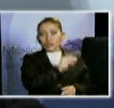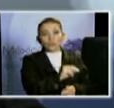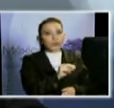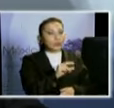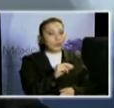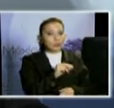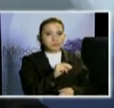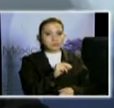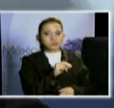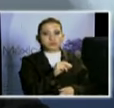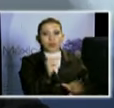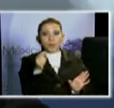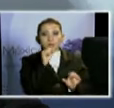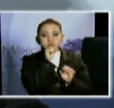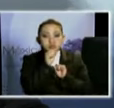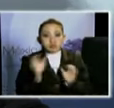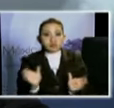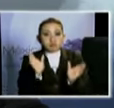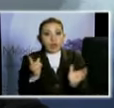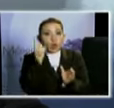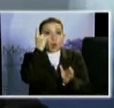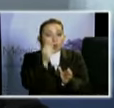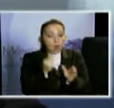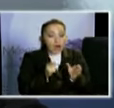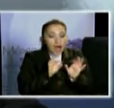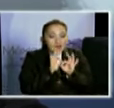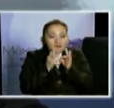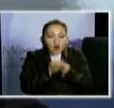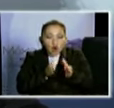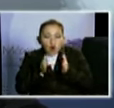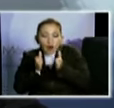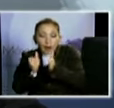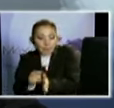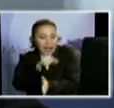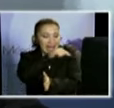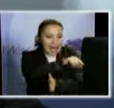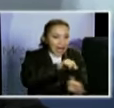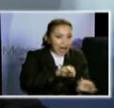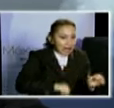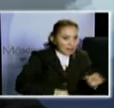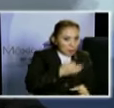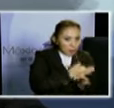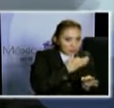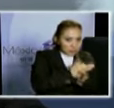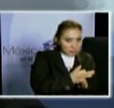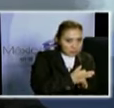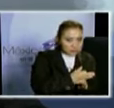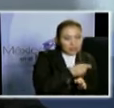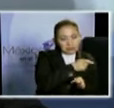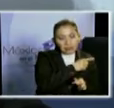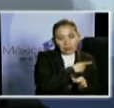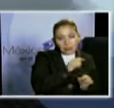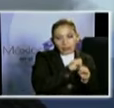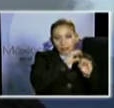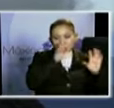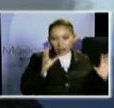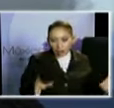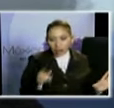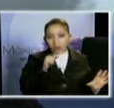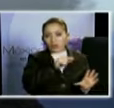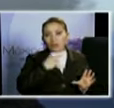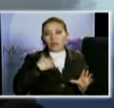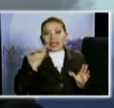está promoviendo una alternativa a la estrategia actual. Y yo creo que eso hay que dejarlo muy claro. Lo